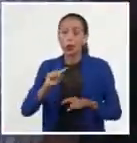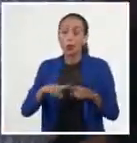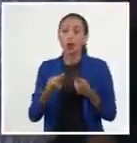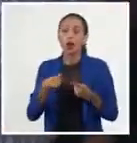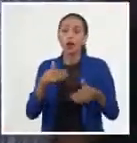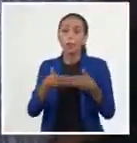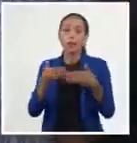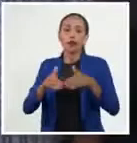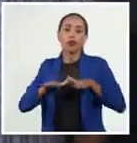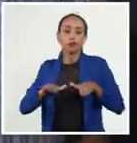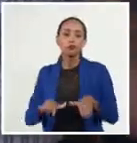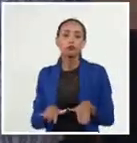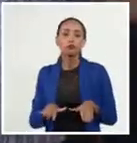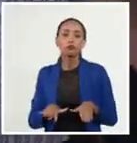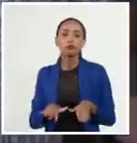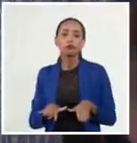achanta.